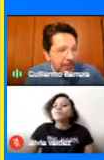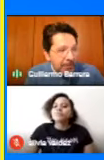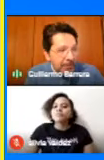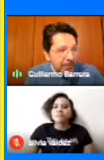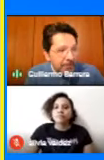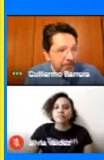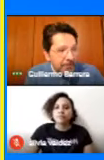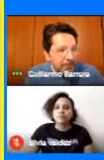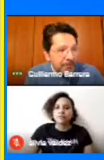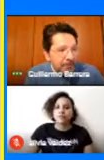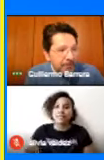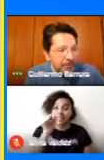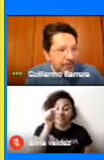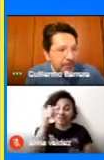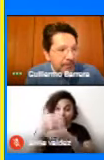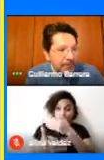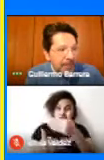Este proceso,